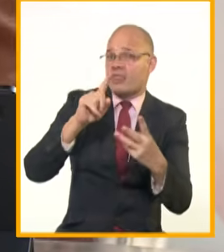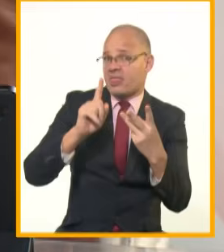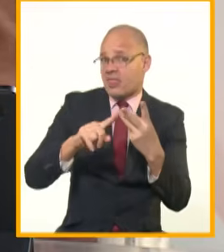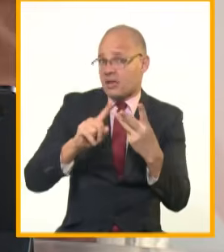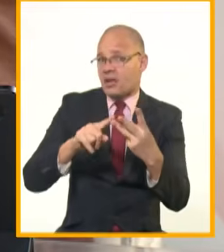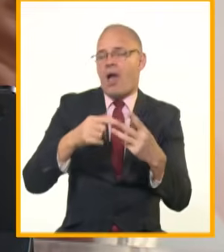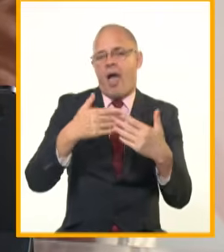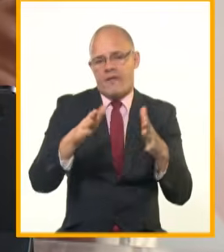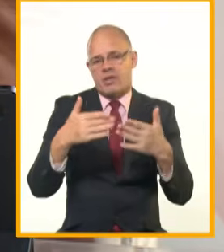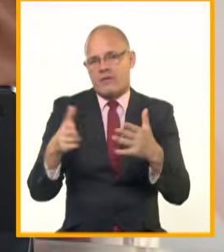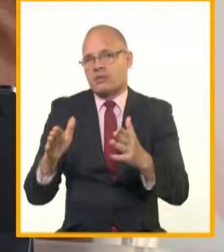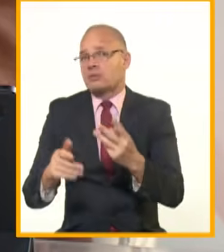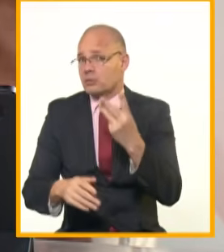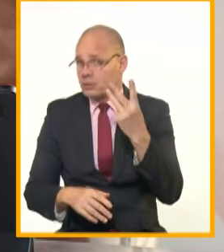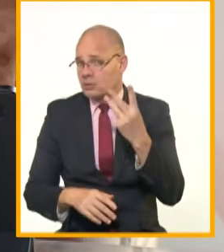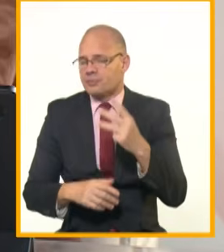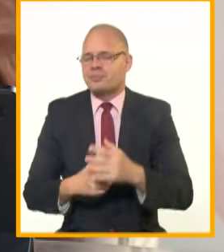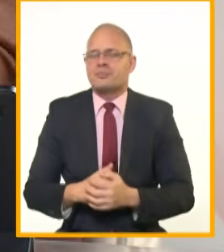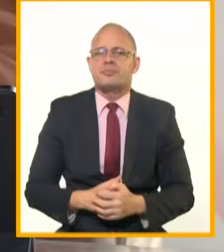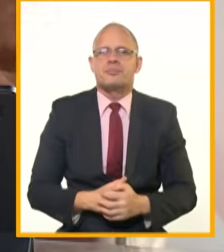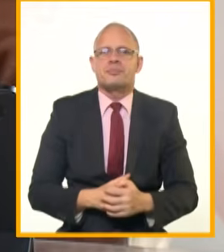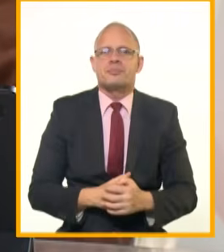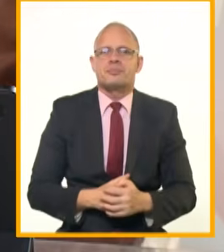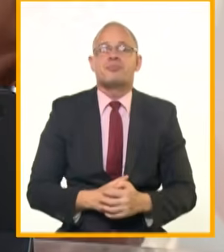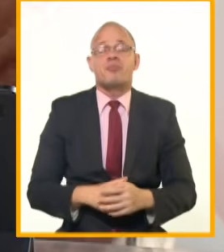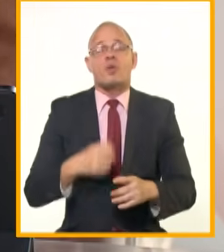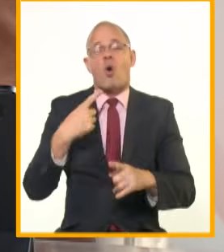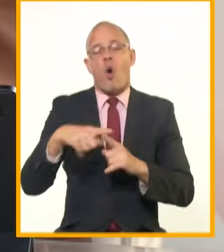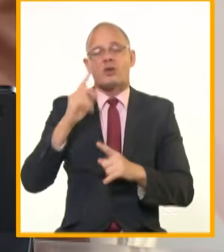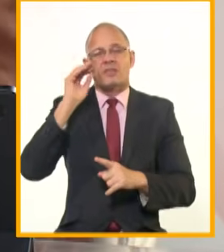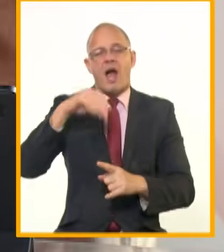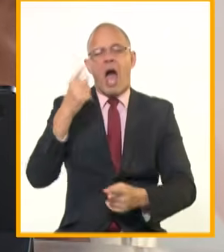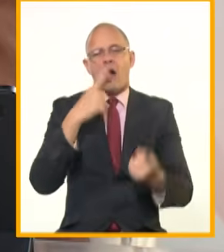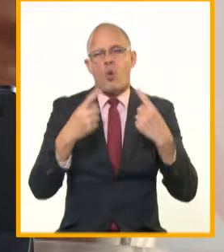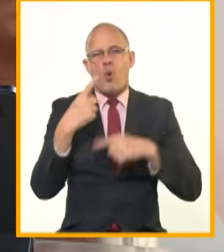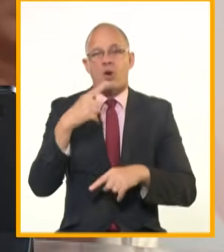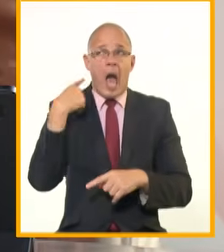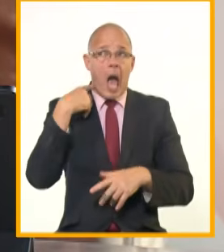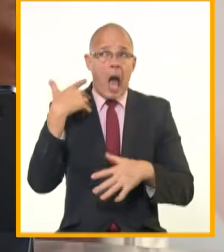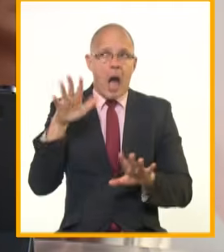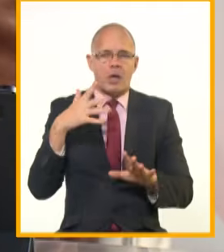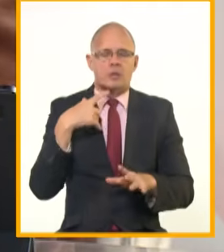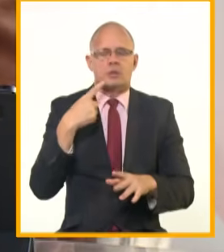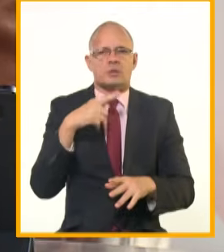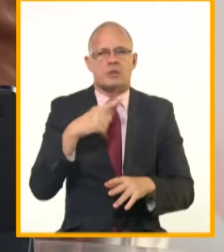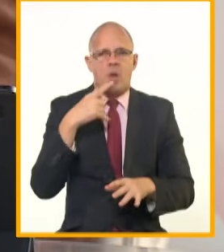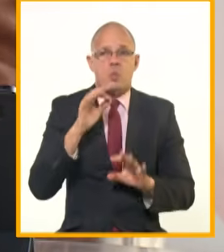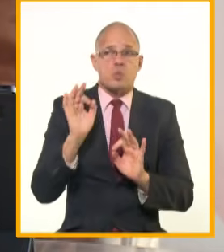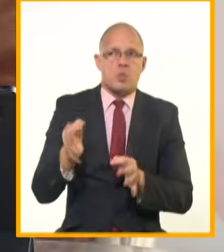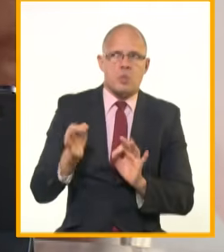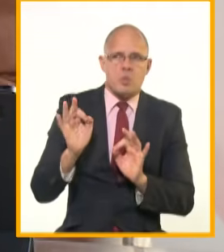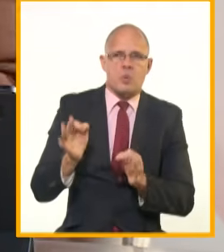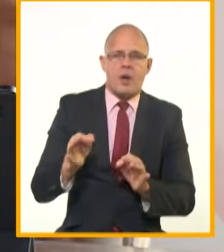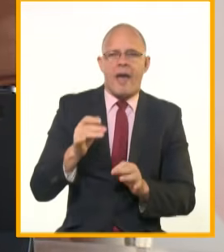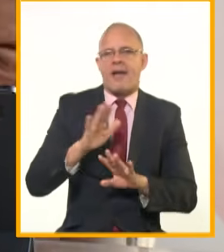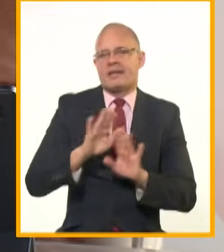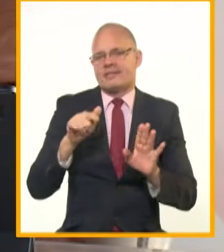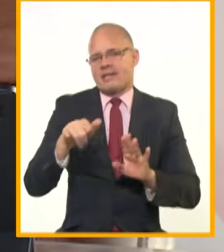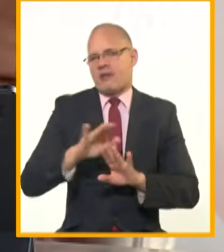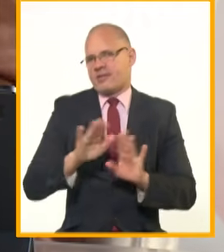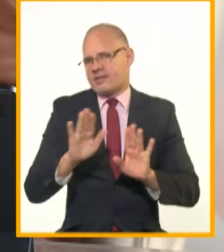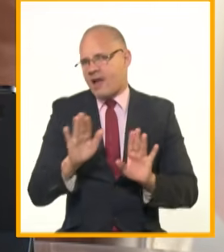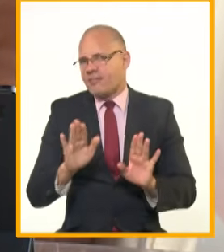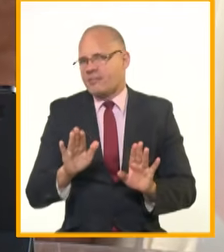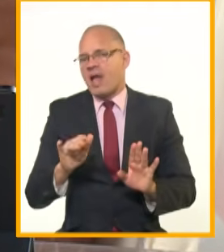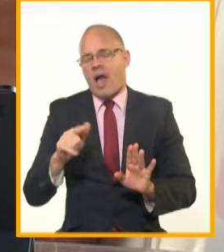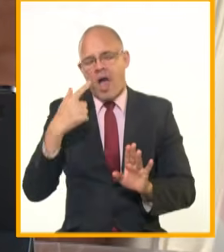Y se logró obras que llevaban muchos años, que era una solicitud de la población, ponerle un nivel de prioridad aún en